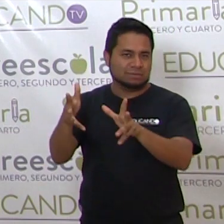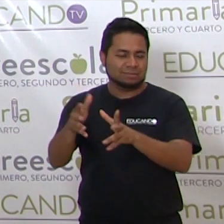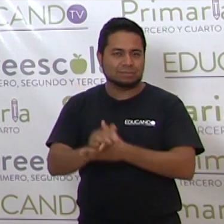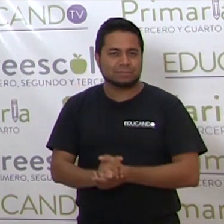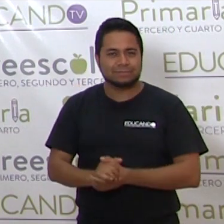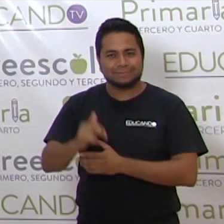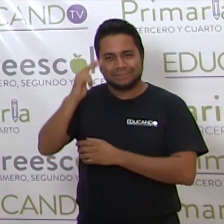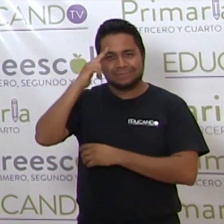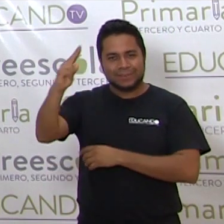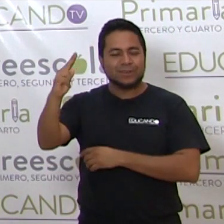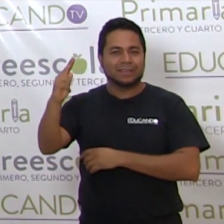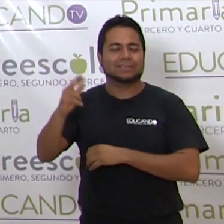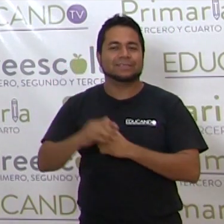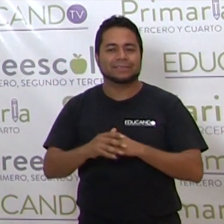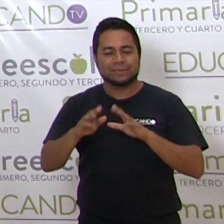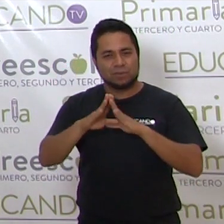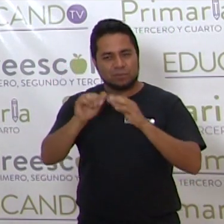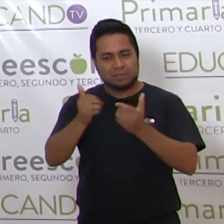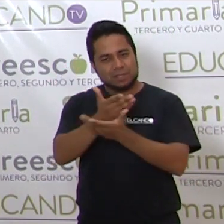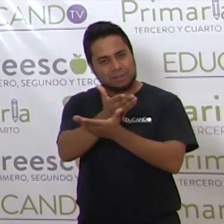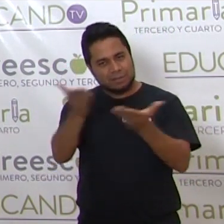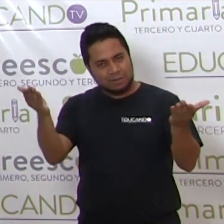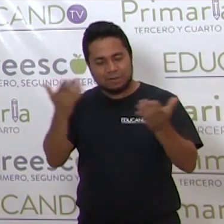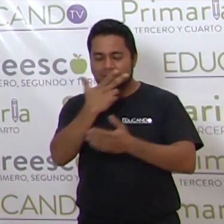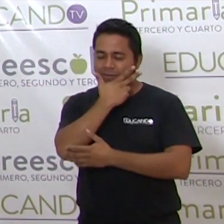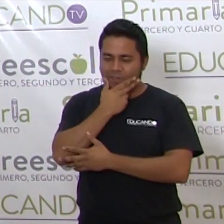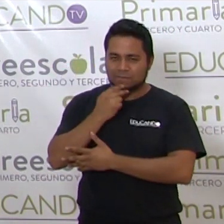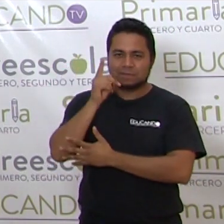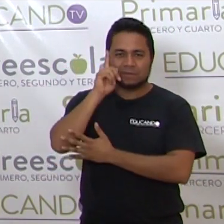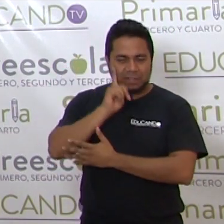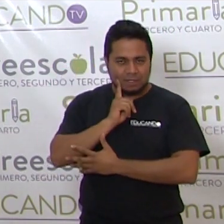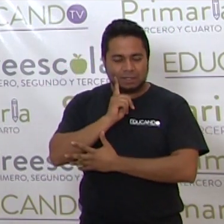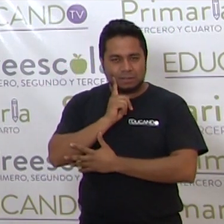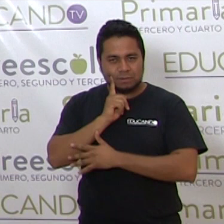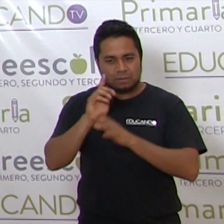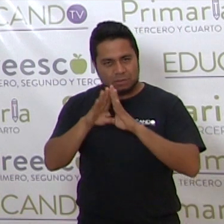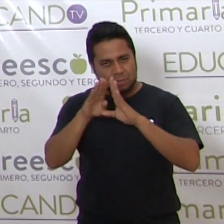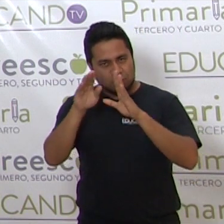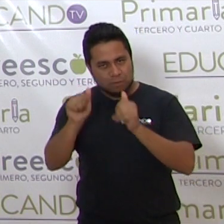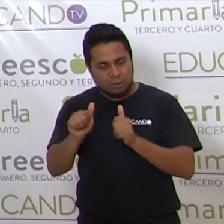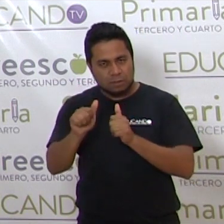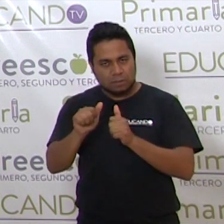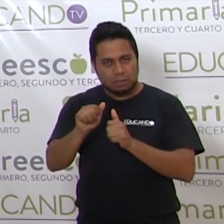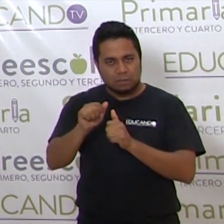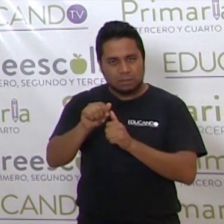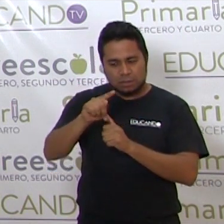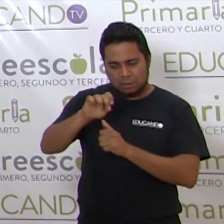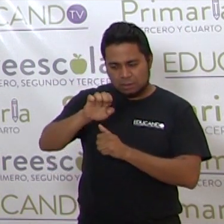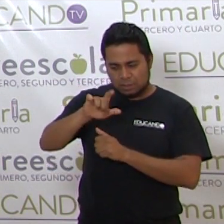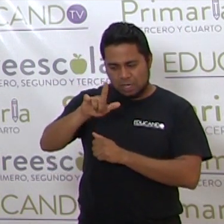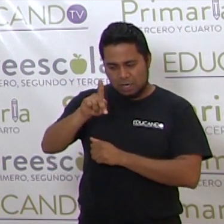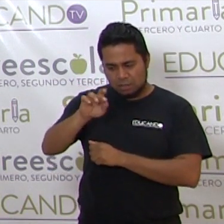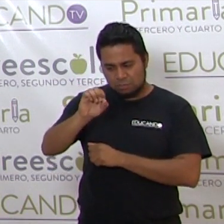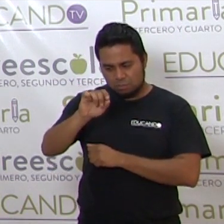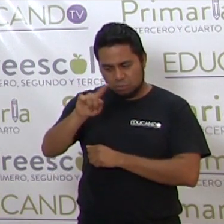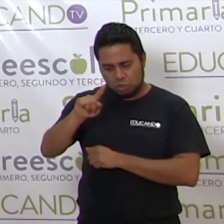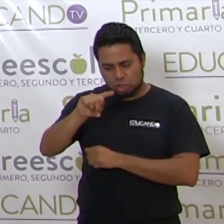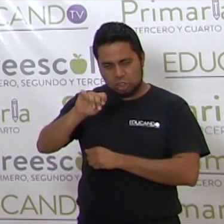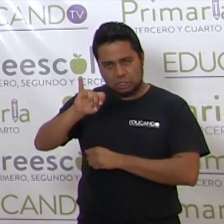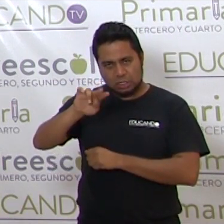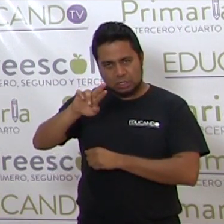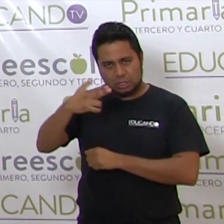hola cómo están todos y todas cómo están los del post clicks de mexico